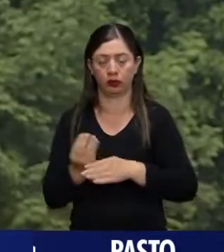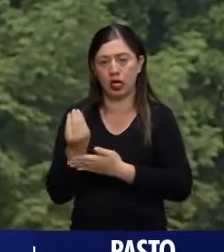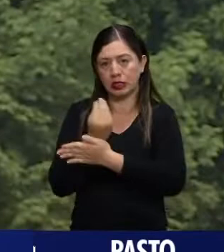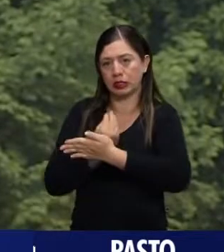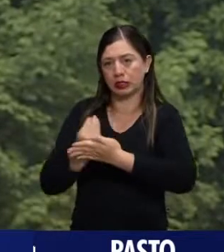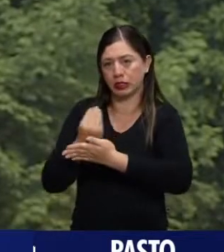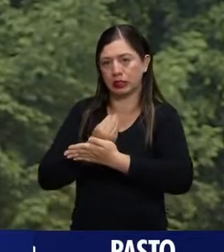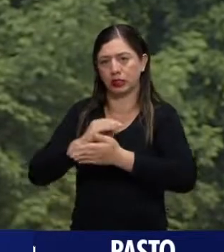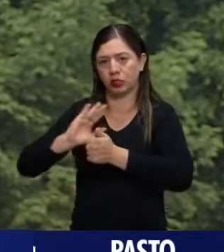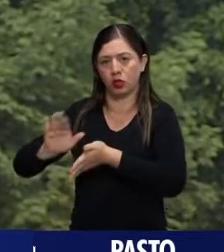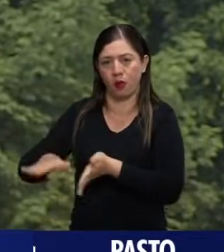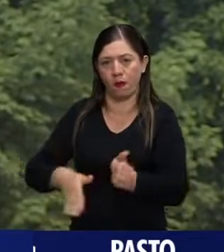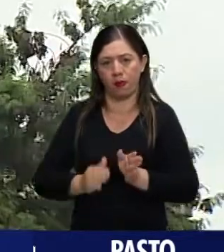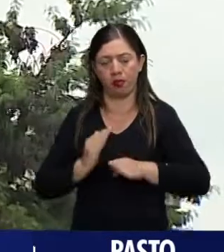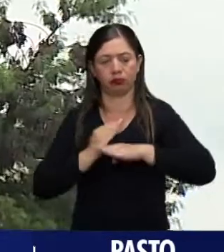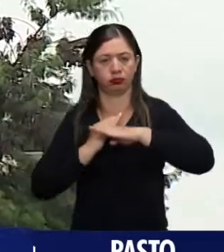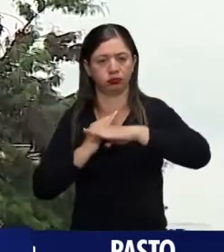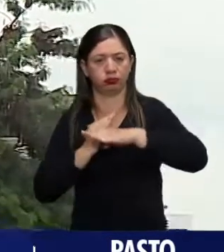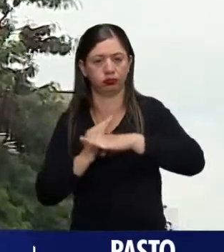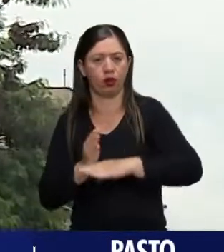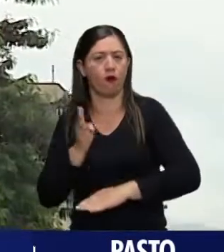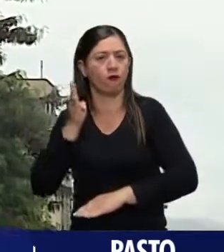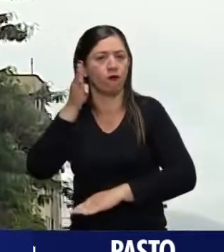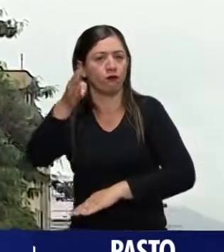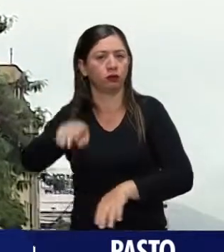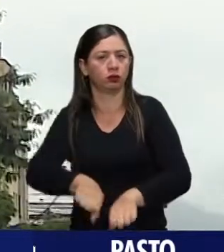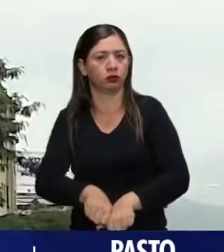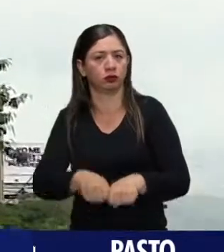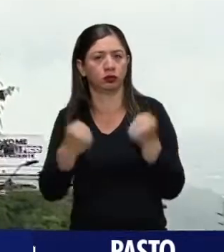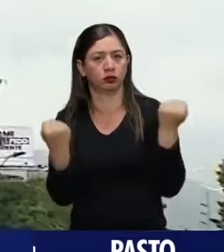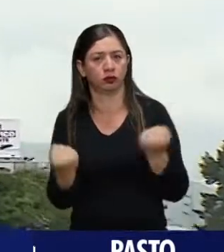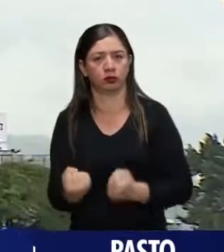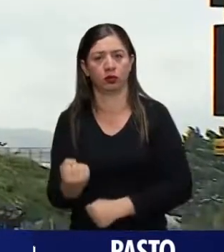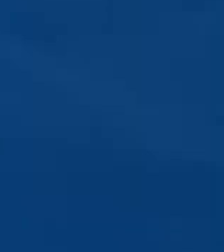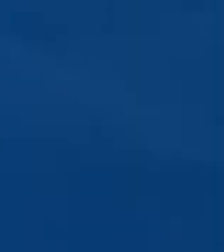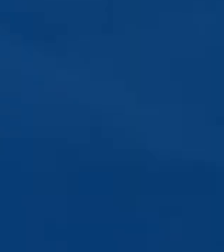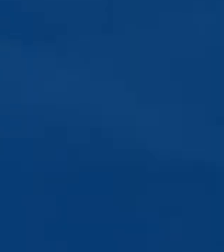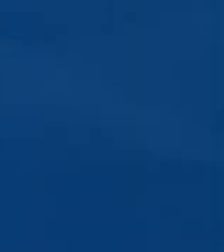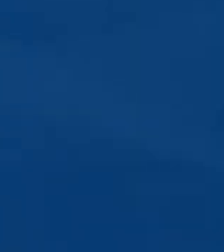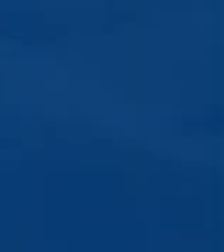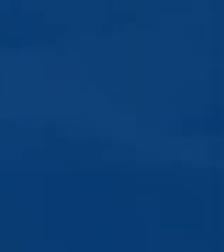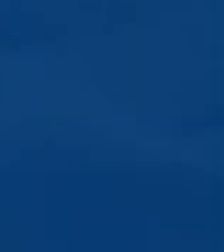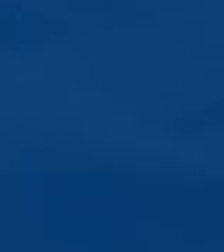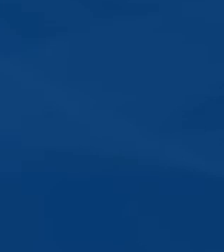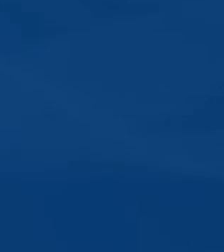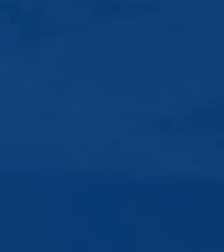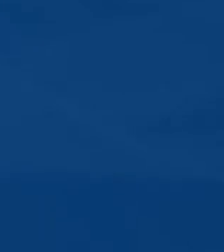ejecución de un plan para prevenir que se registren futuros daños contra la infraestructura pública.